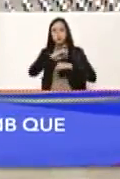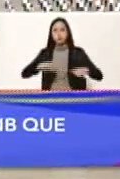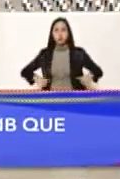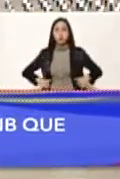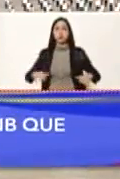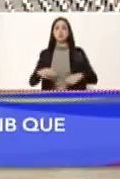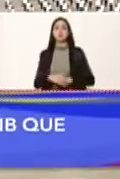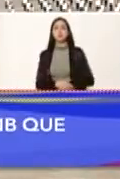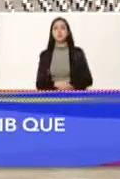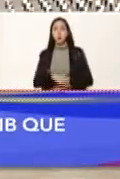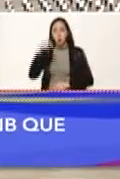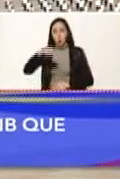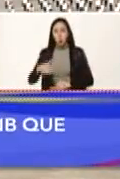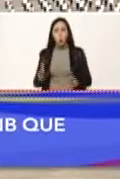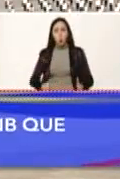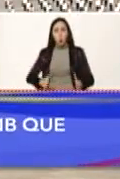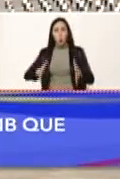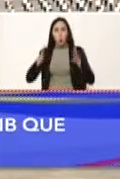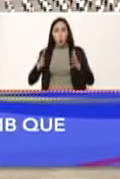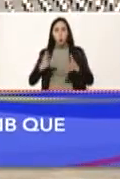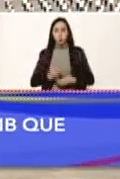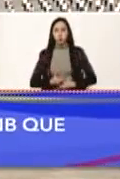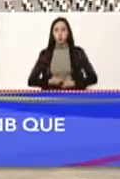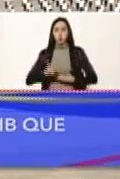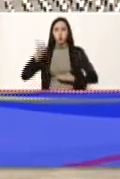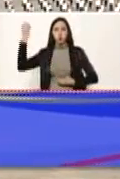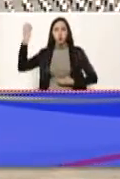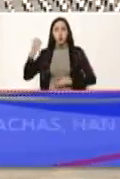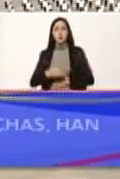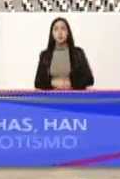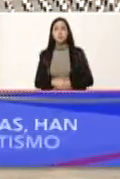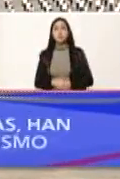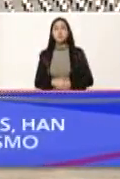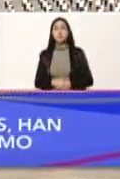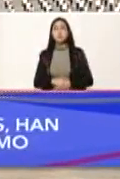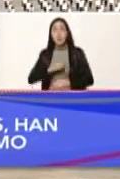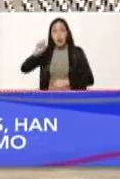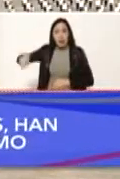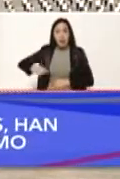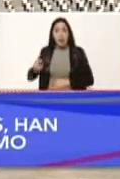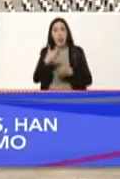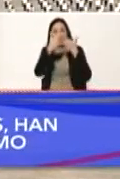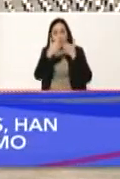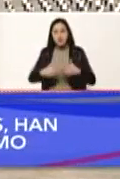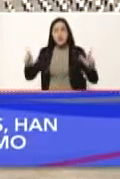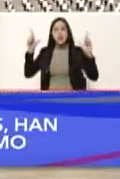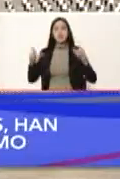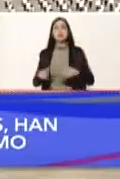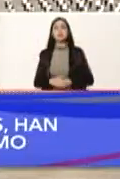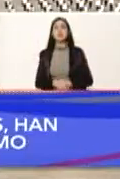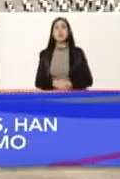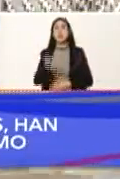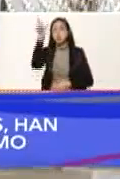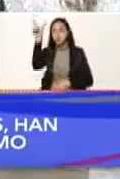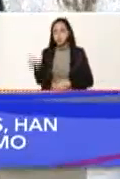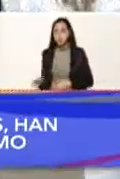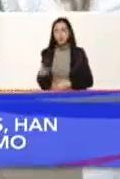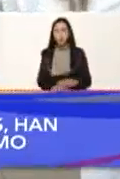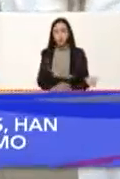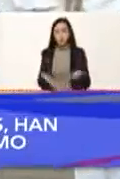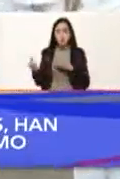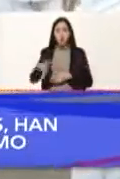hoy logran el sable de la libertad. Adelante, general. Entendido, mi comandante